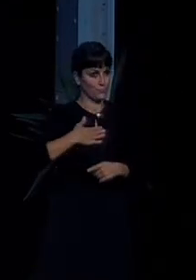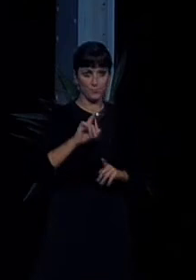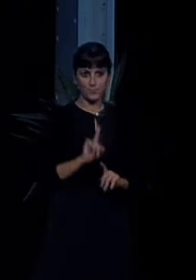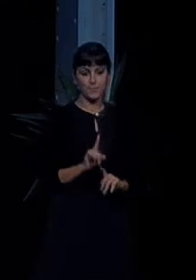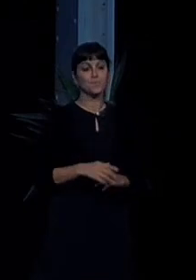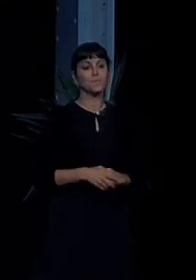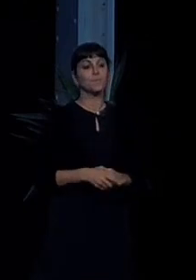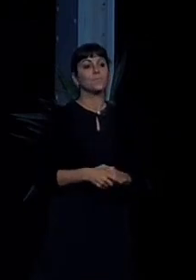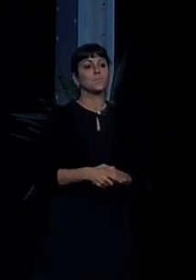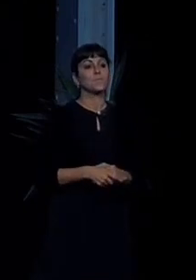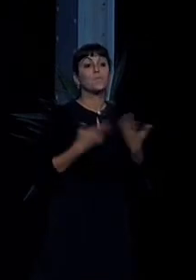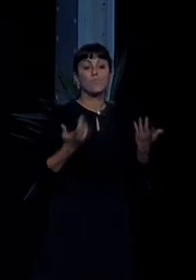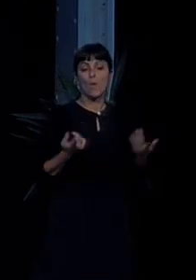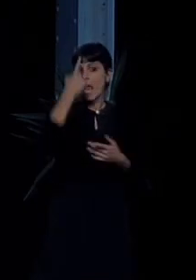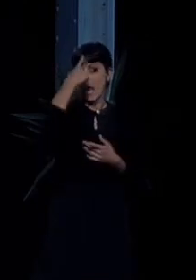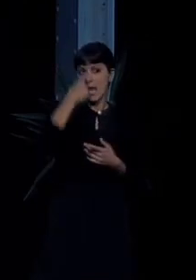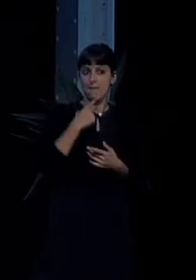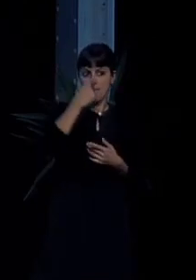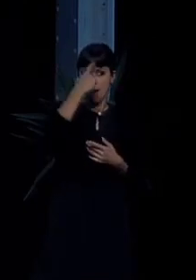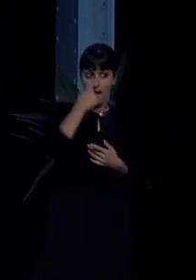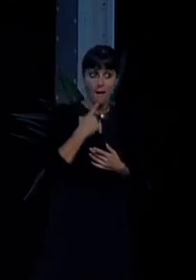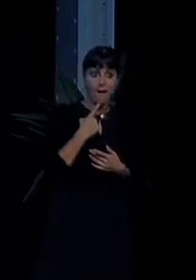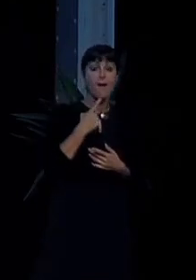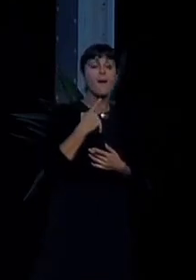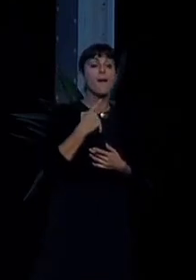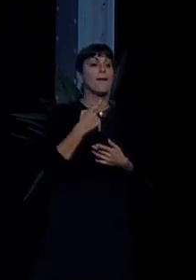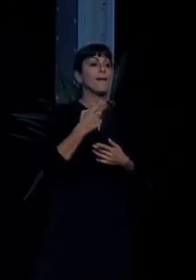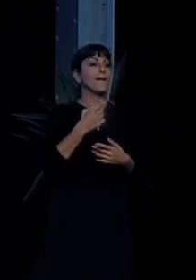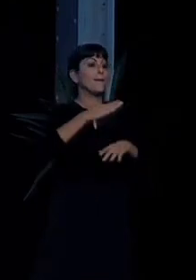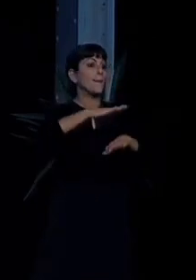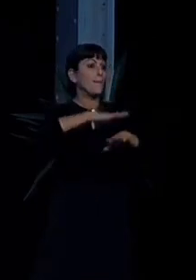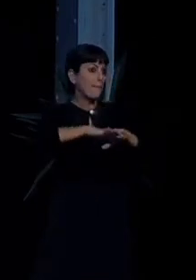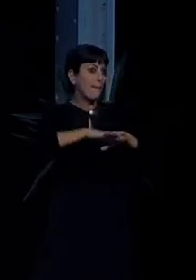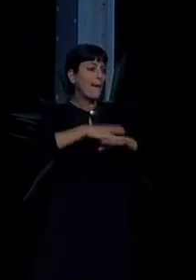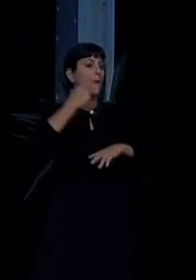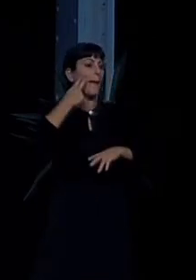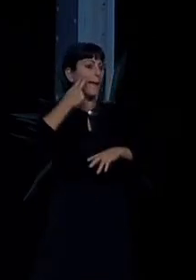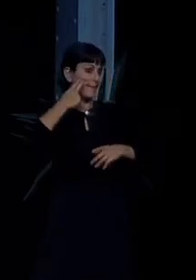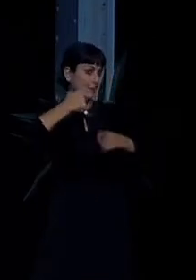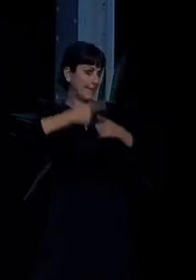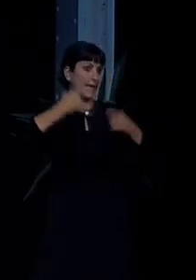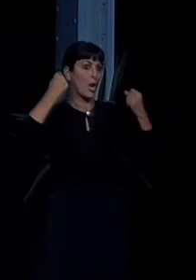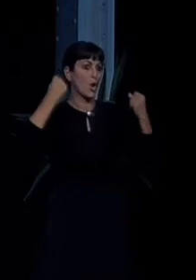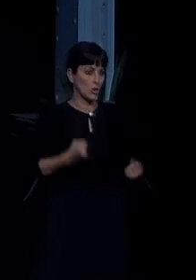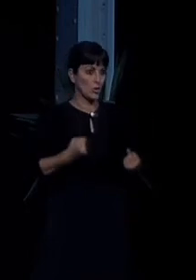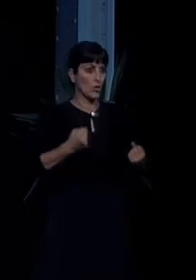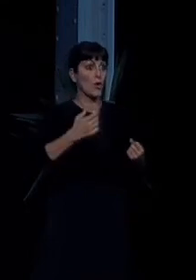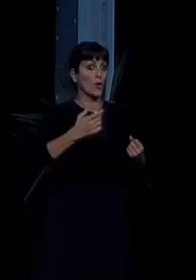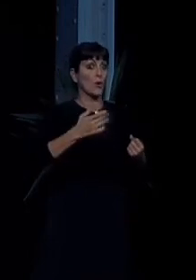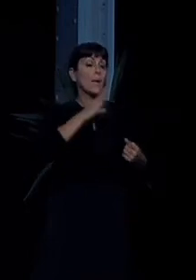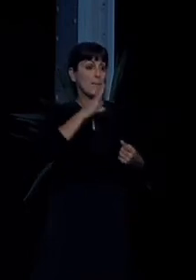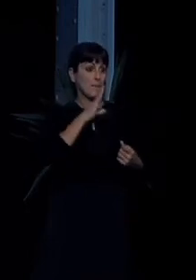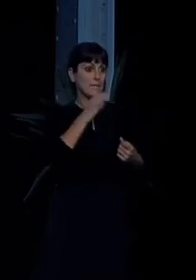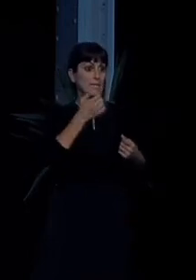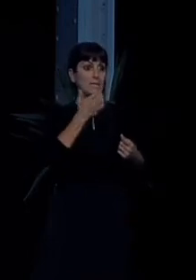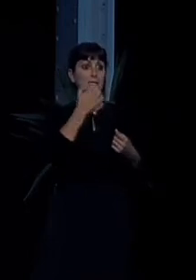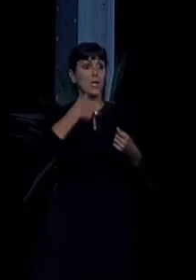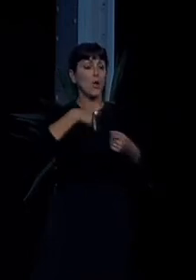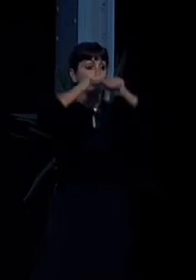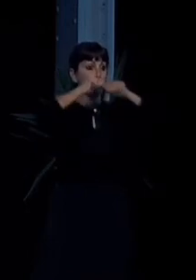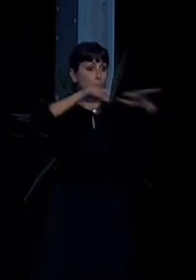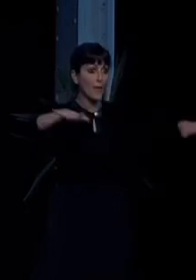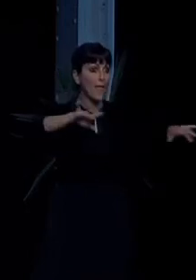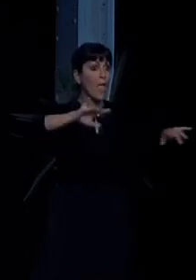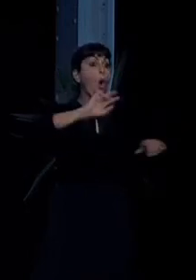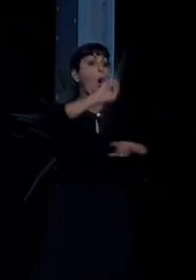para analizar el terror sexual, si lo emitimos en streaming, a otras personas les sirve para colgarlo, producir y